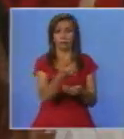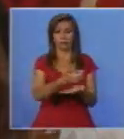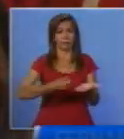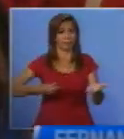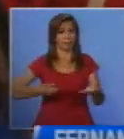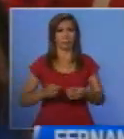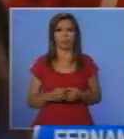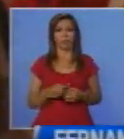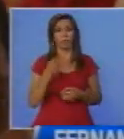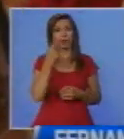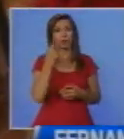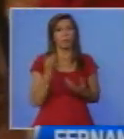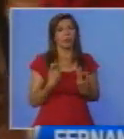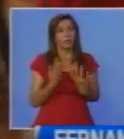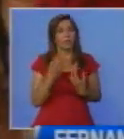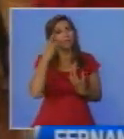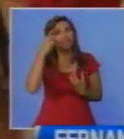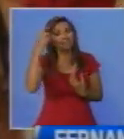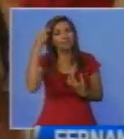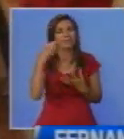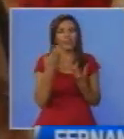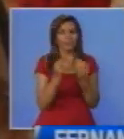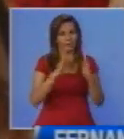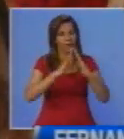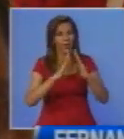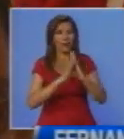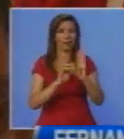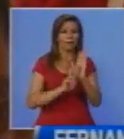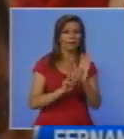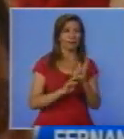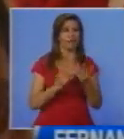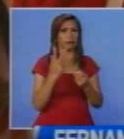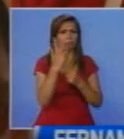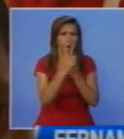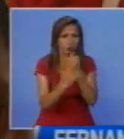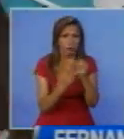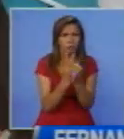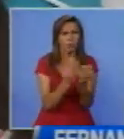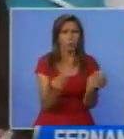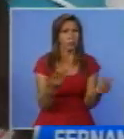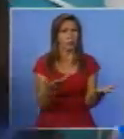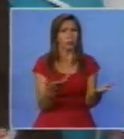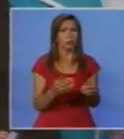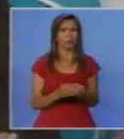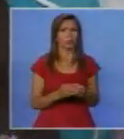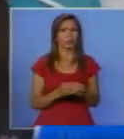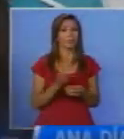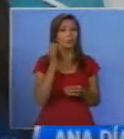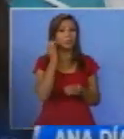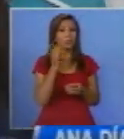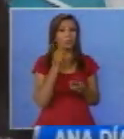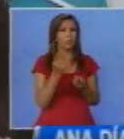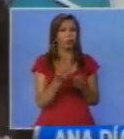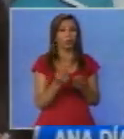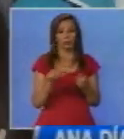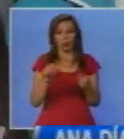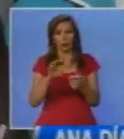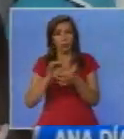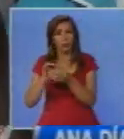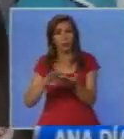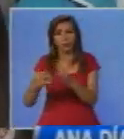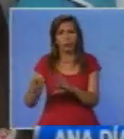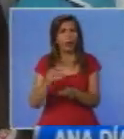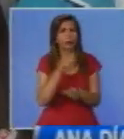la ilusión de tener una vivienda que ya va a los 3 años y no podemos solucionar nada. ¿Quién devuelve la vida de los compañeros fallecidos? ¿Quién